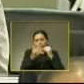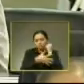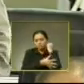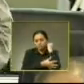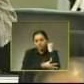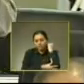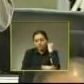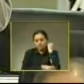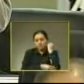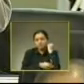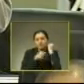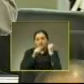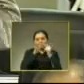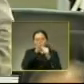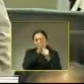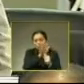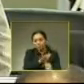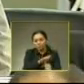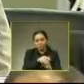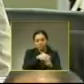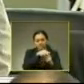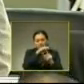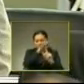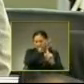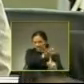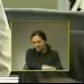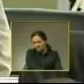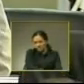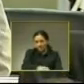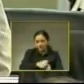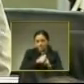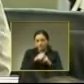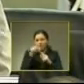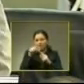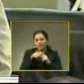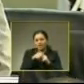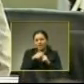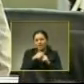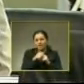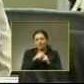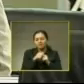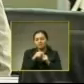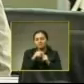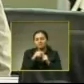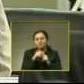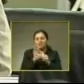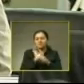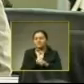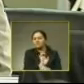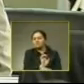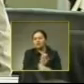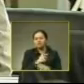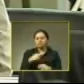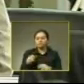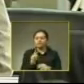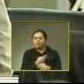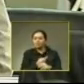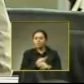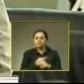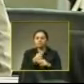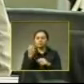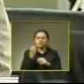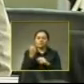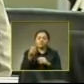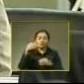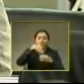empobrecidos, excluidos, discriminados e invisibilizados en nuestros derechos. Dentro de